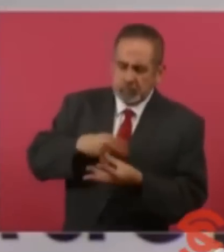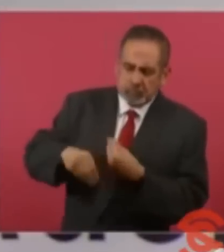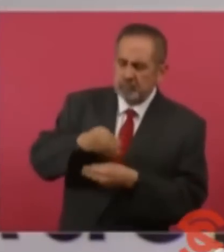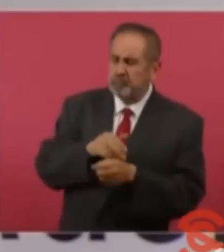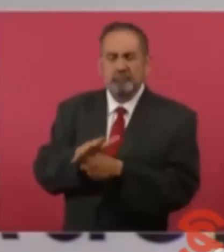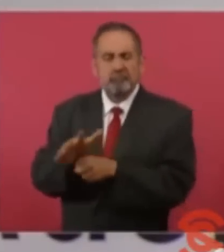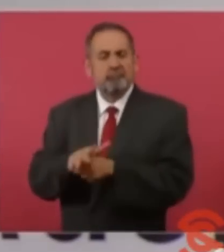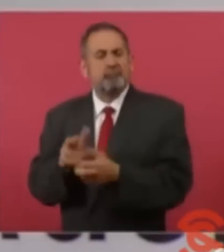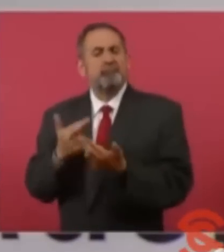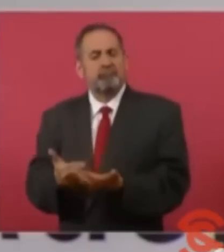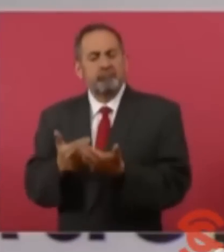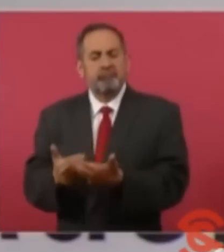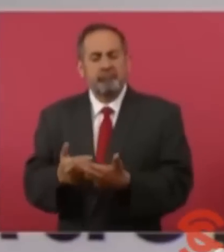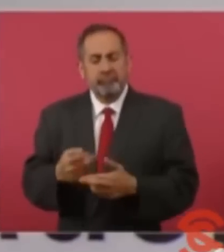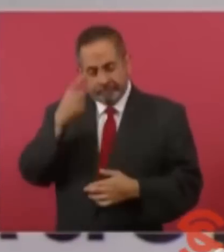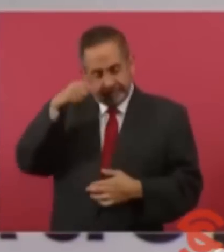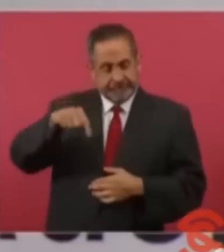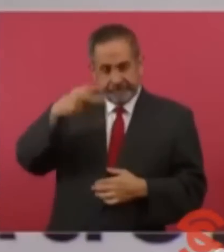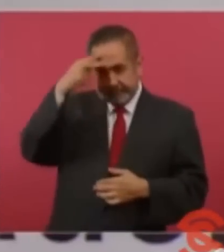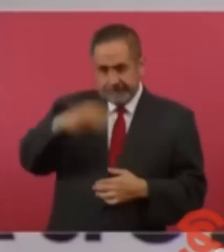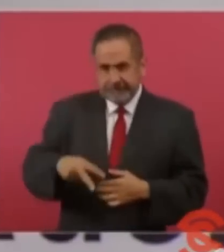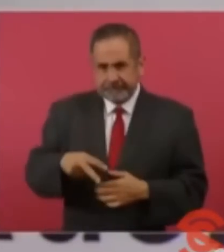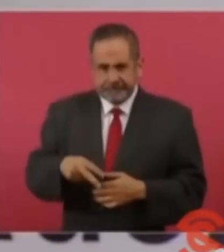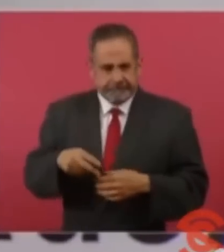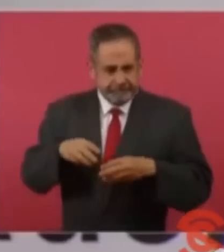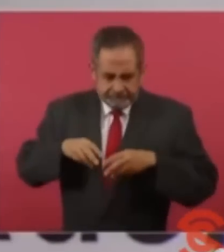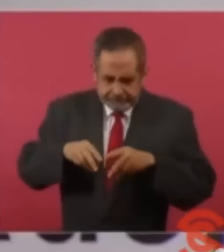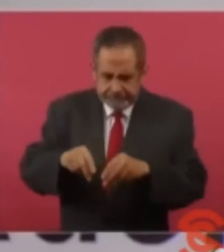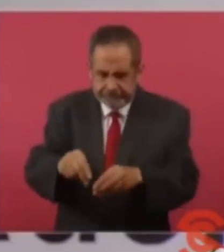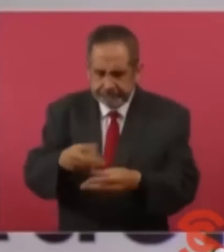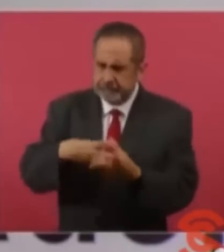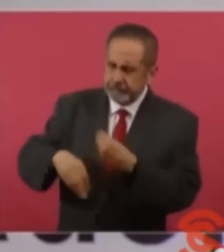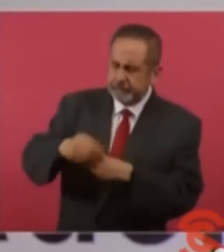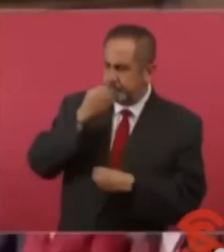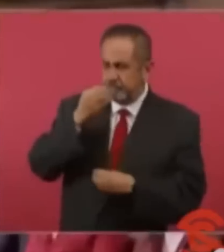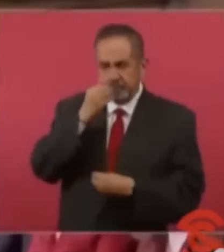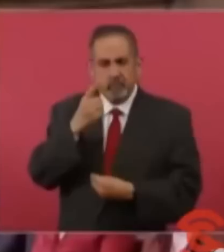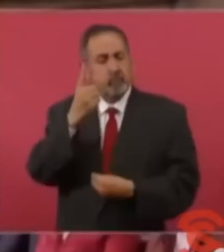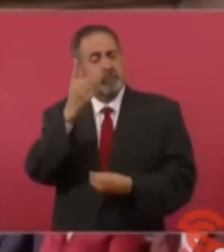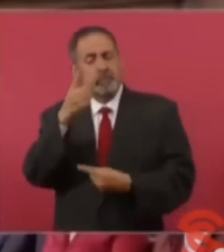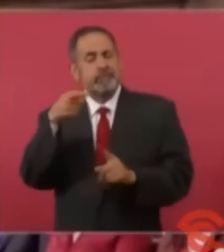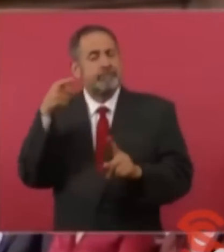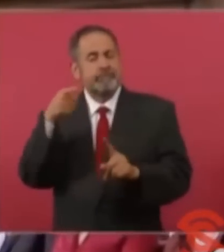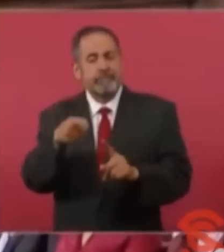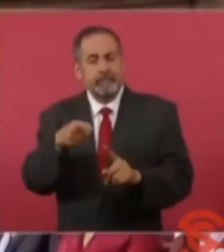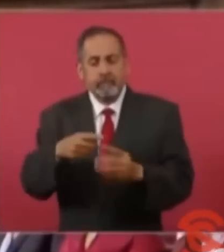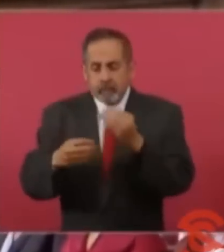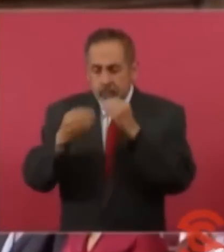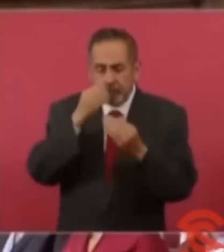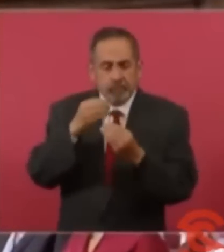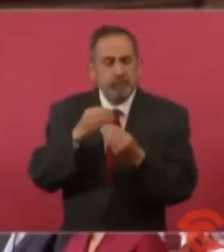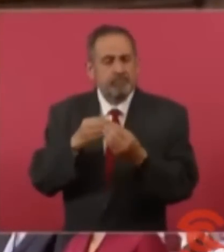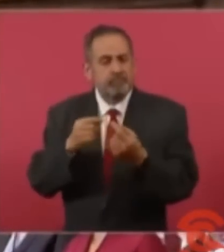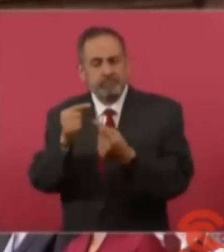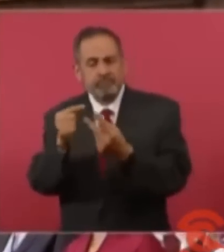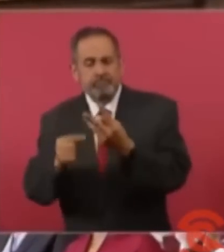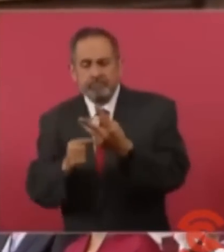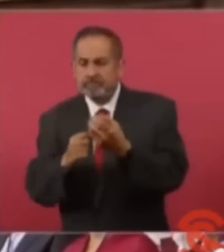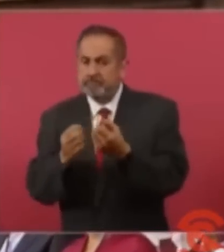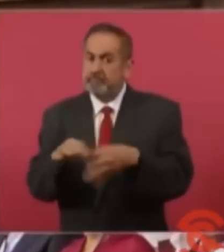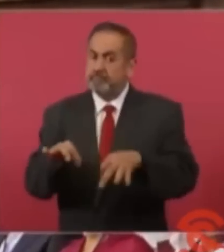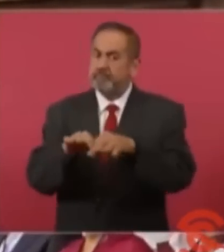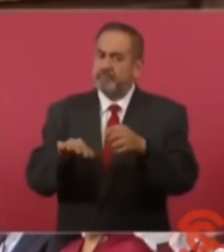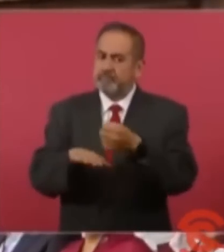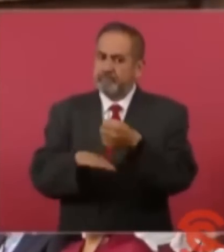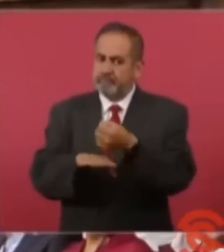el propósito de producir en México lo que consumimos, en especial los alimentos básicos. Con